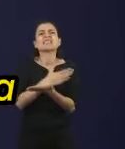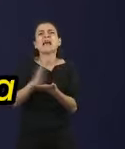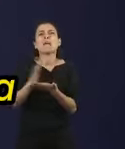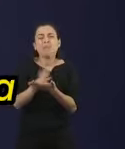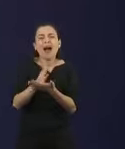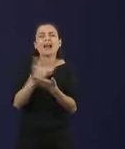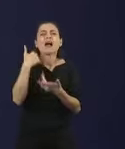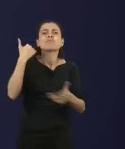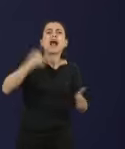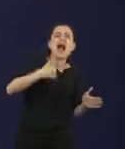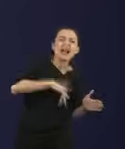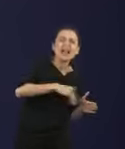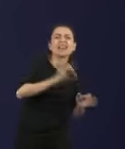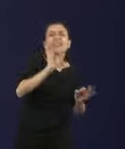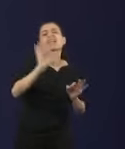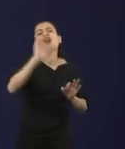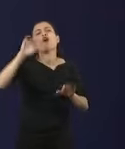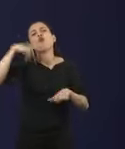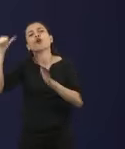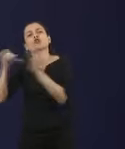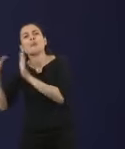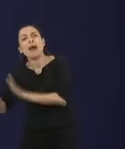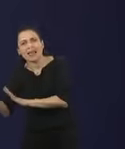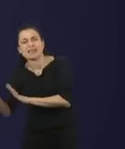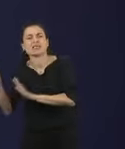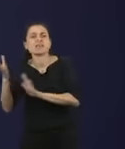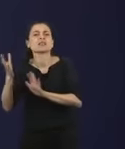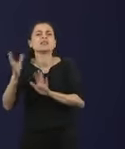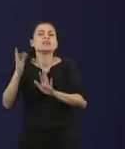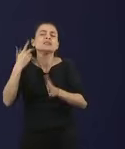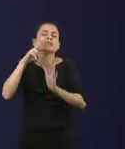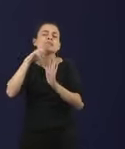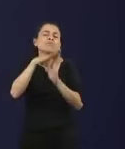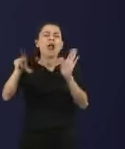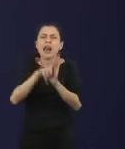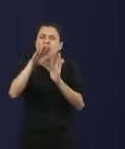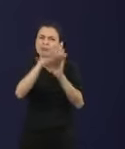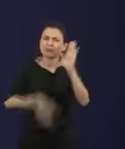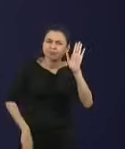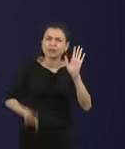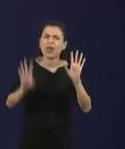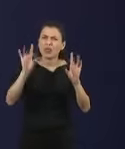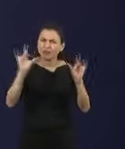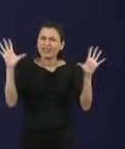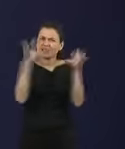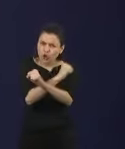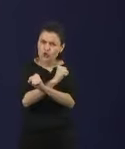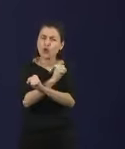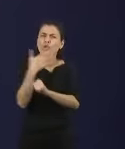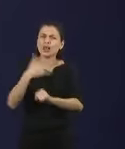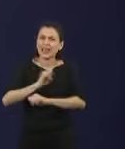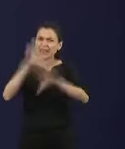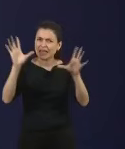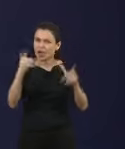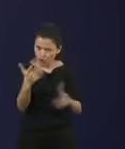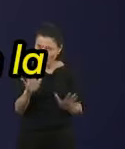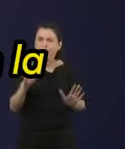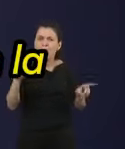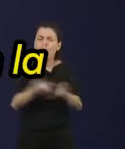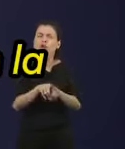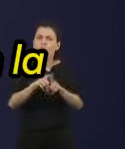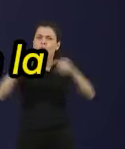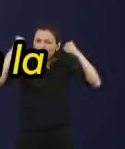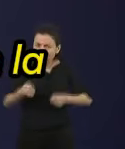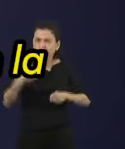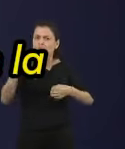fuente fuente extranjera y bueno es bastante extensa compleja de entender es cierto pero te podes interiorizar para entender